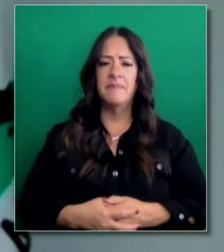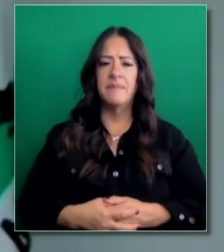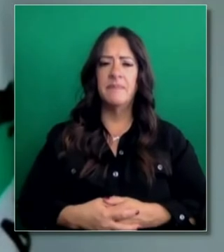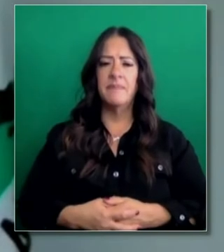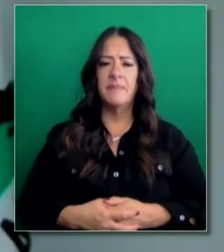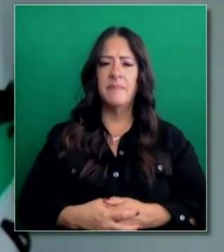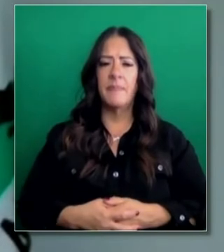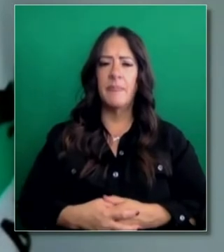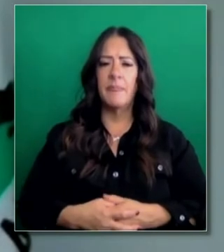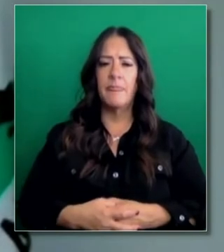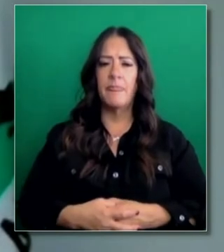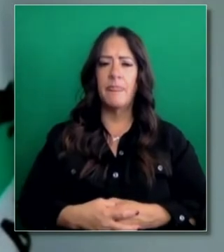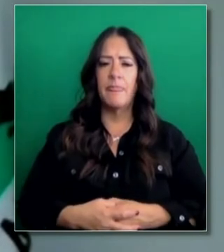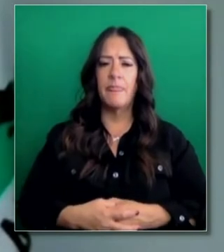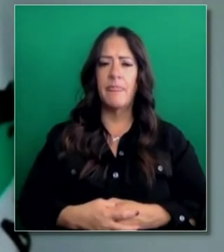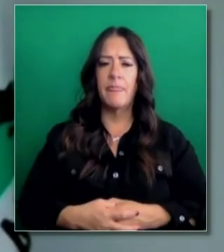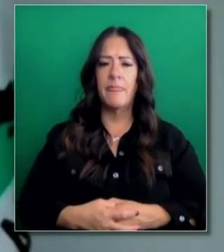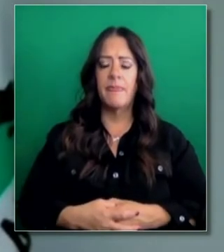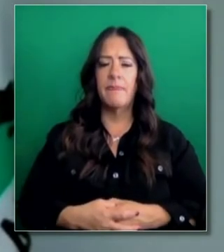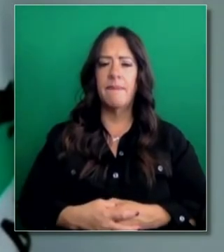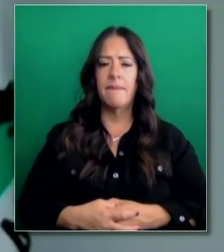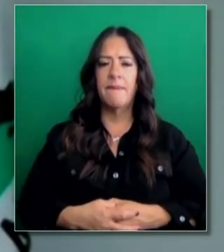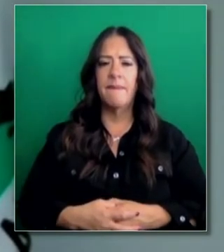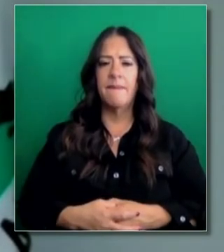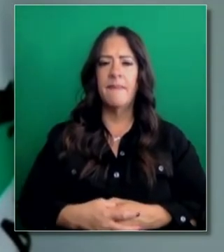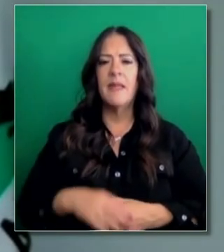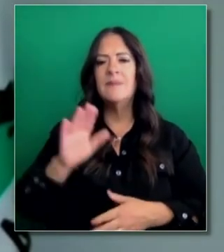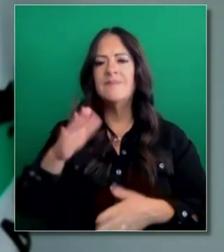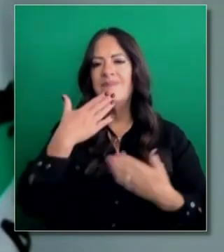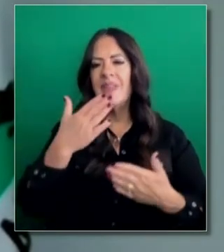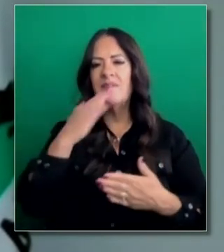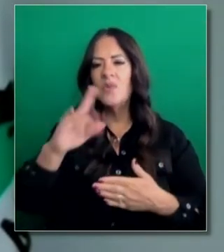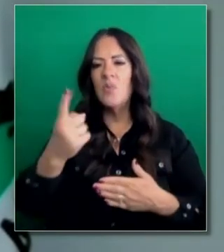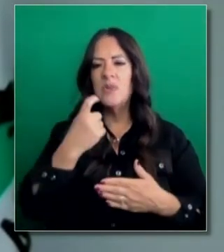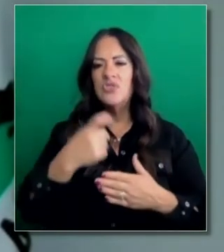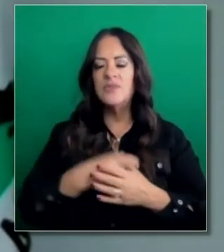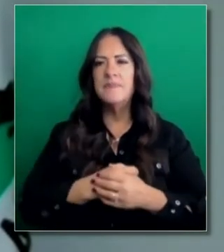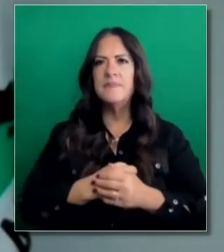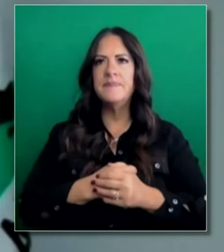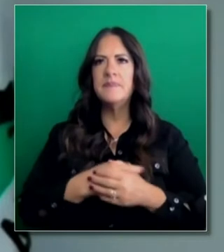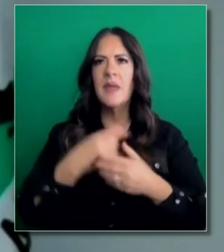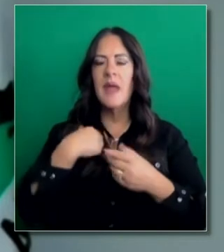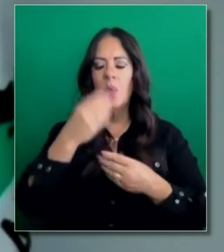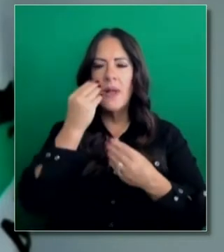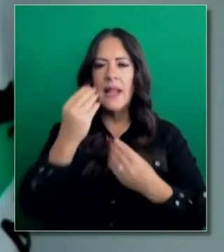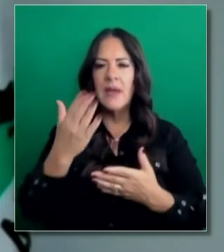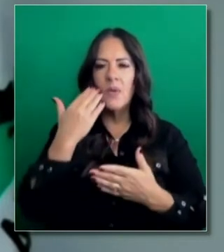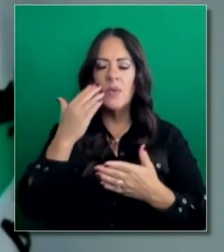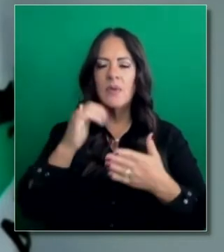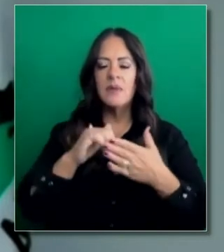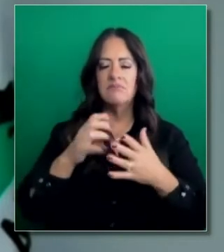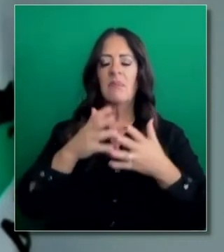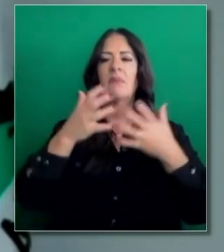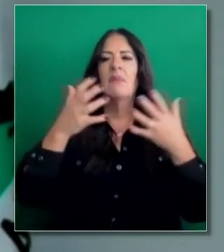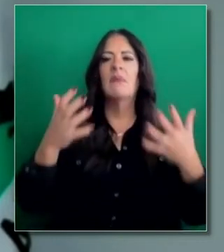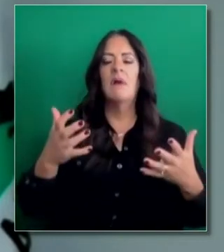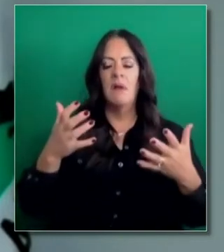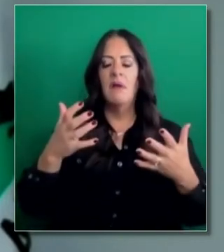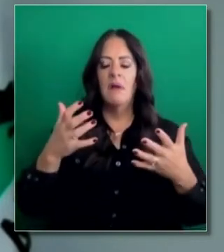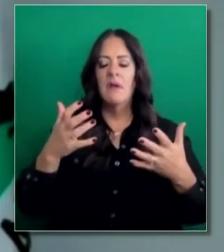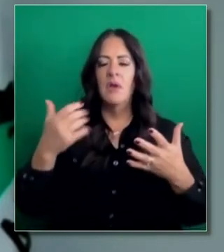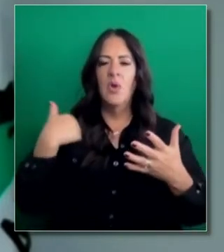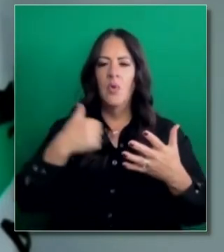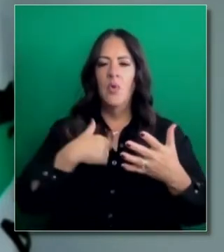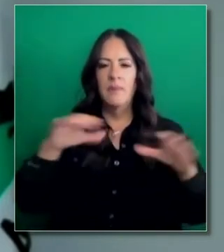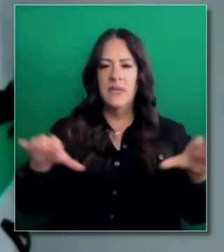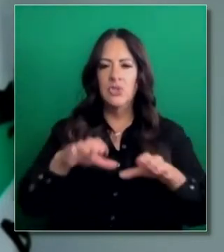dr sí claro sí muchas gracias por la pregunta y les voy a decir a ustedes que mucho tiene que